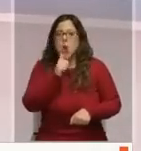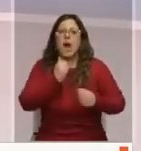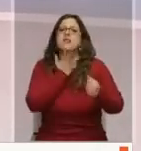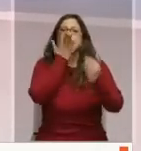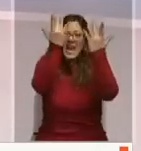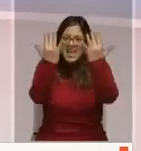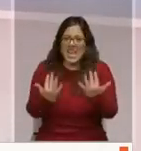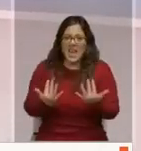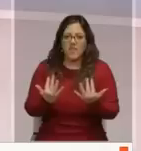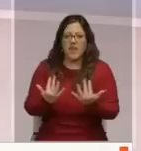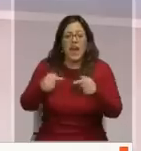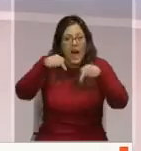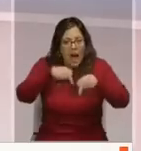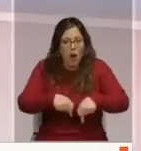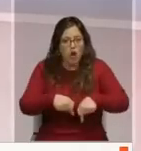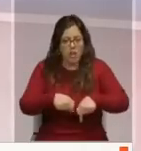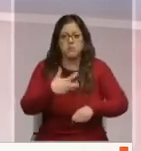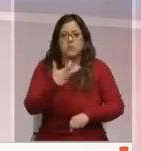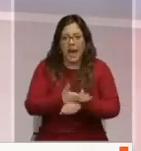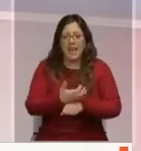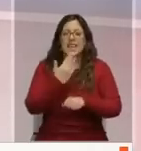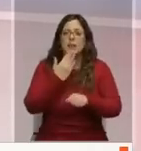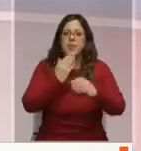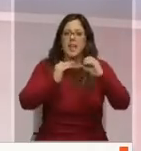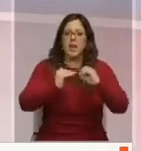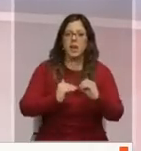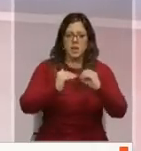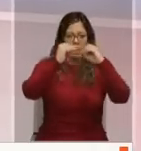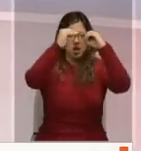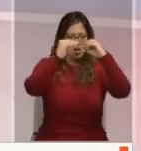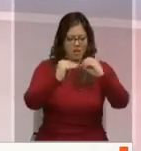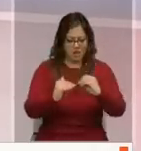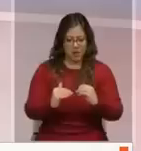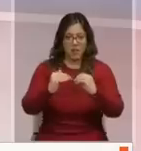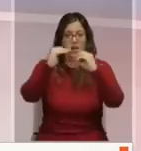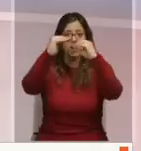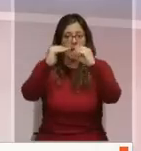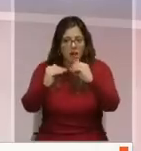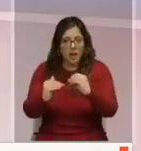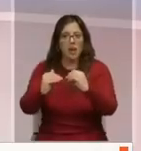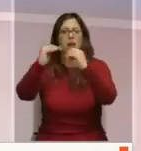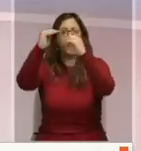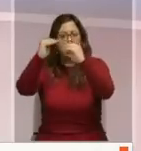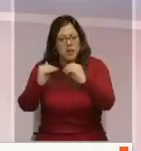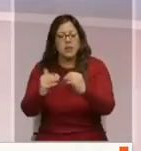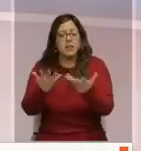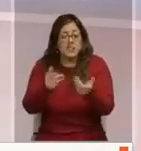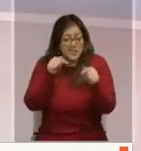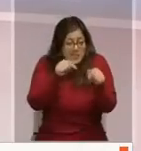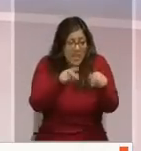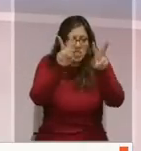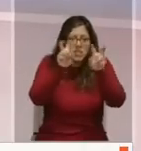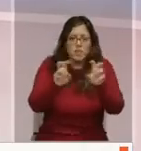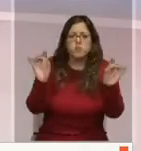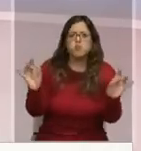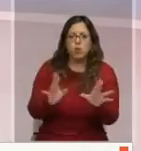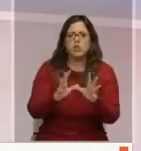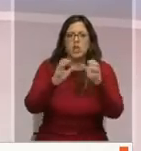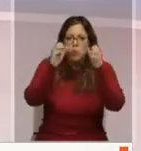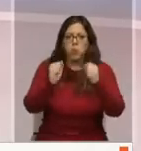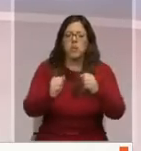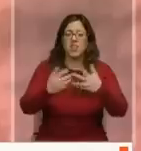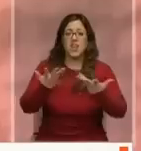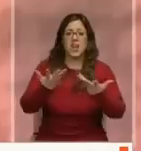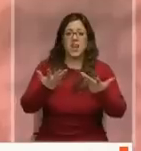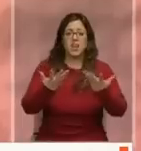que la isoterma cero va a estar muy movediza. ¿Y eso qué significa? Va a bajar, va a subir, se va a mover mucho. Al moverse mucho significa que puede caer agua en lugares